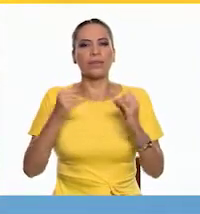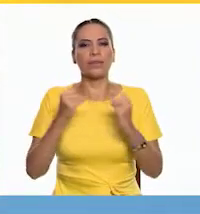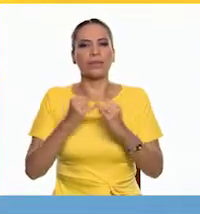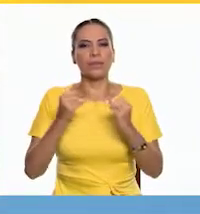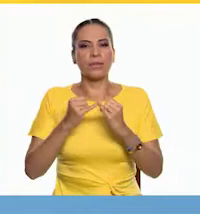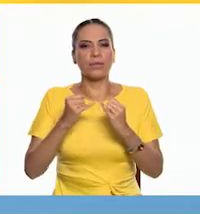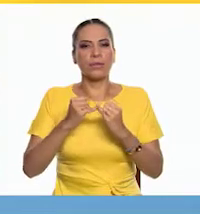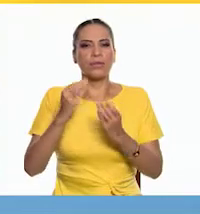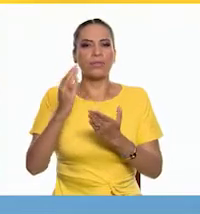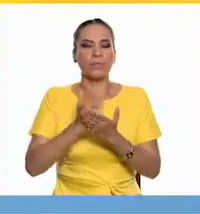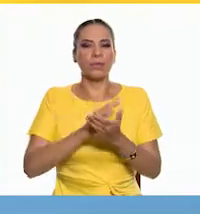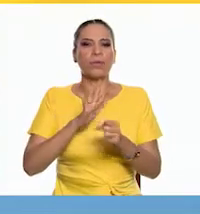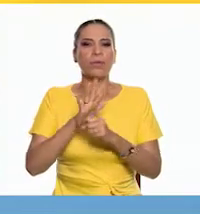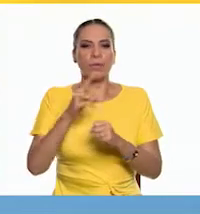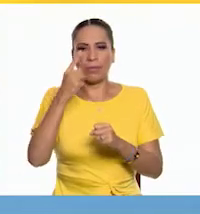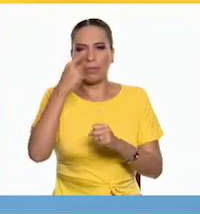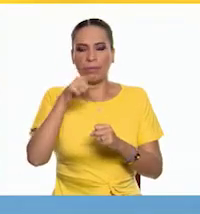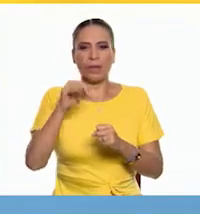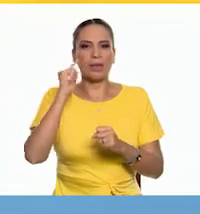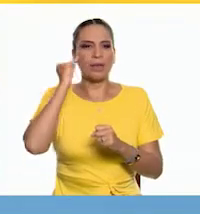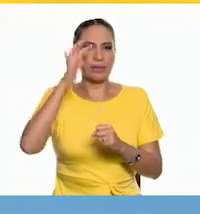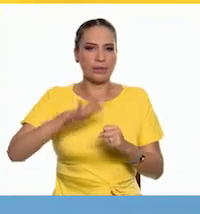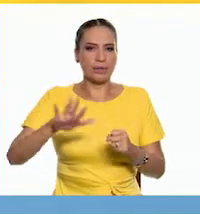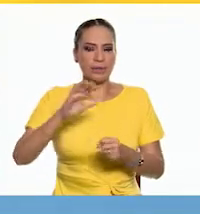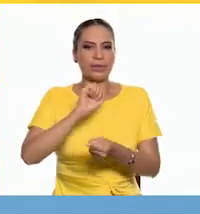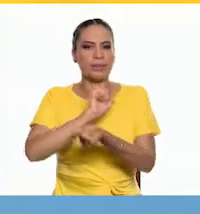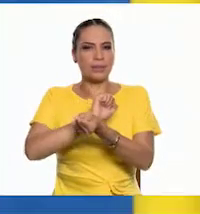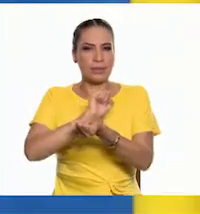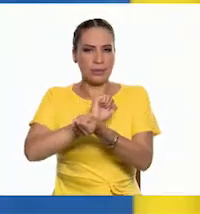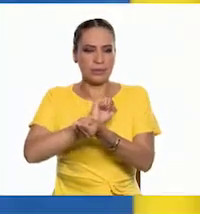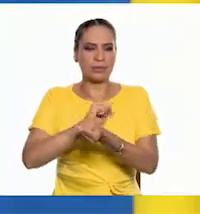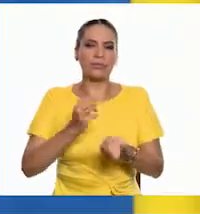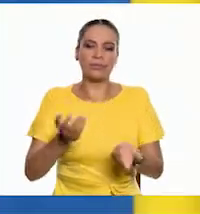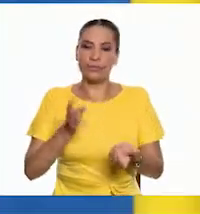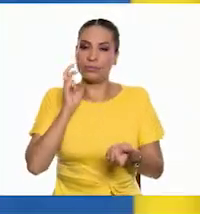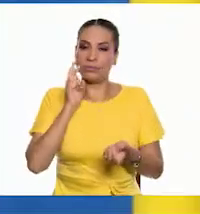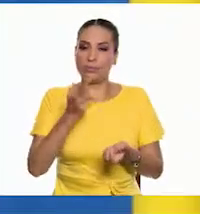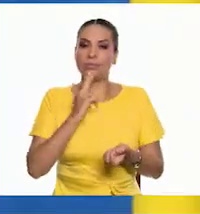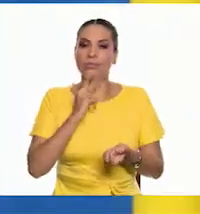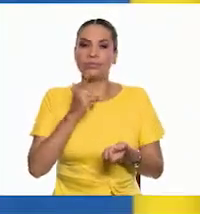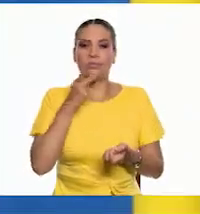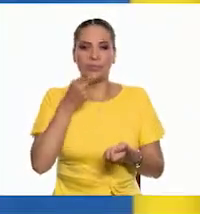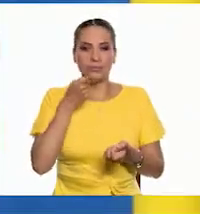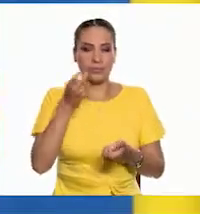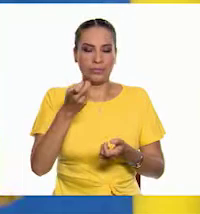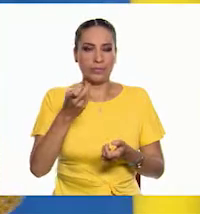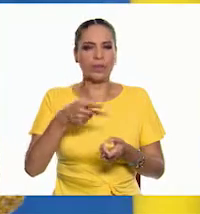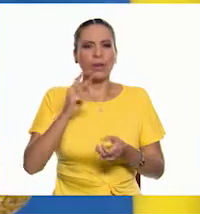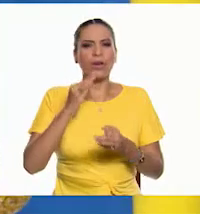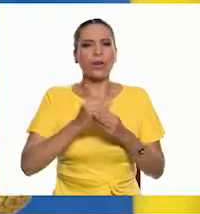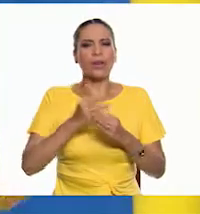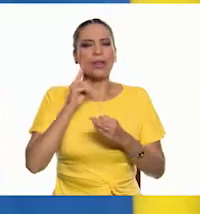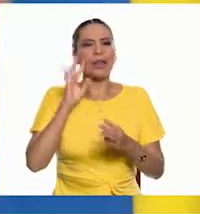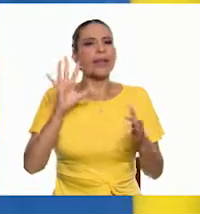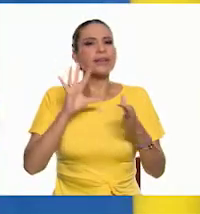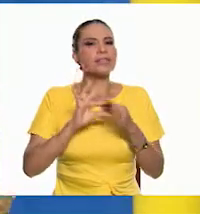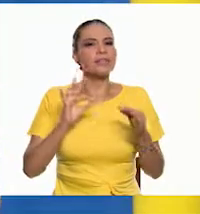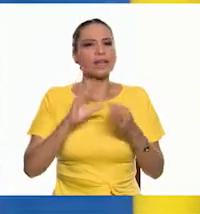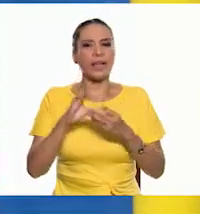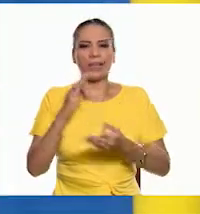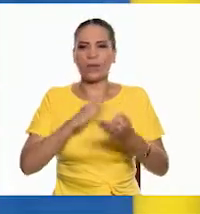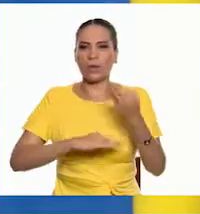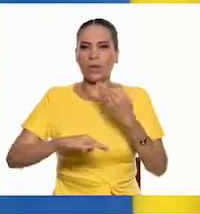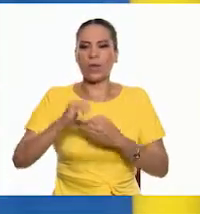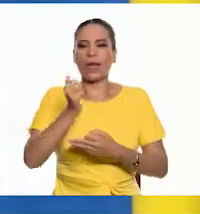claramente menos convenientes aún para indígenas, esclavos y castas. Excelente resumen, Jenny. Pero vamos a explicarles a todas